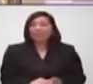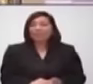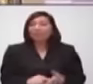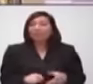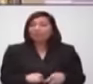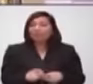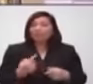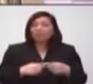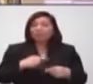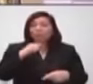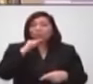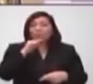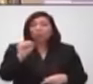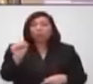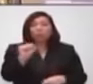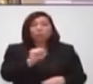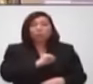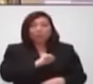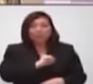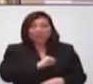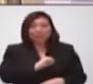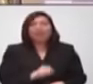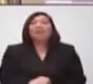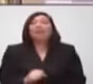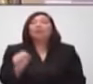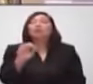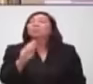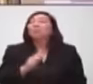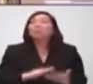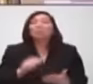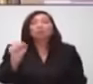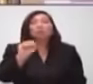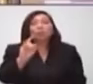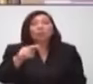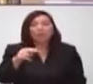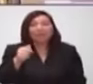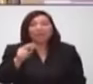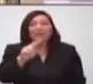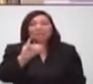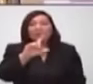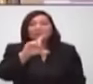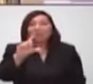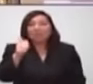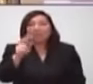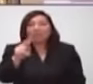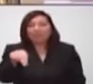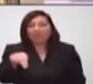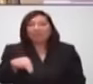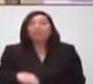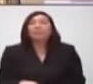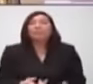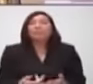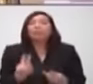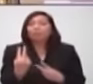con nosotros la señora Susana Villarán, y luego tendremos ya un consensuado